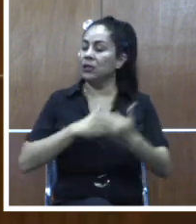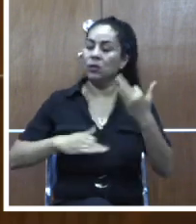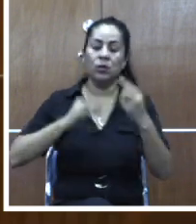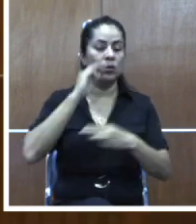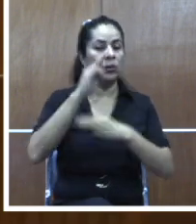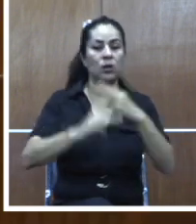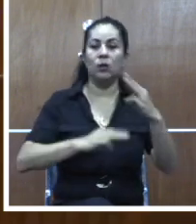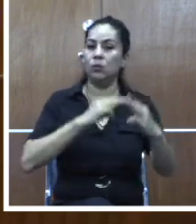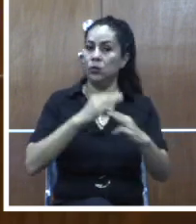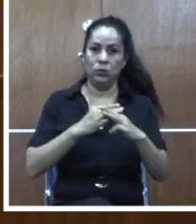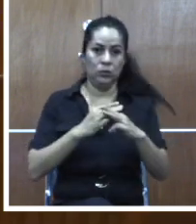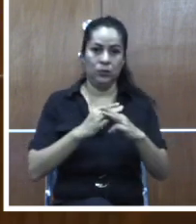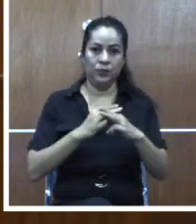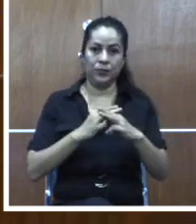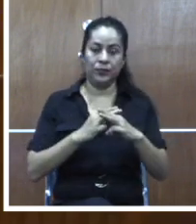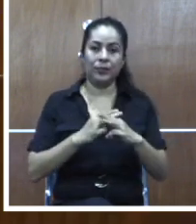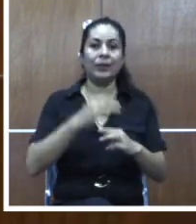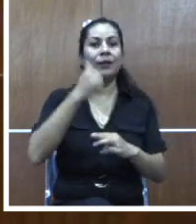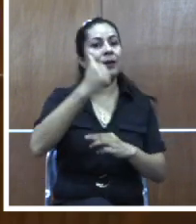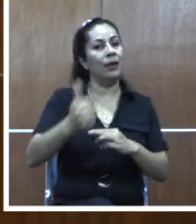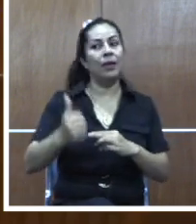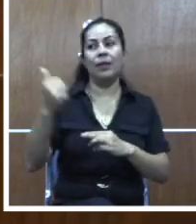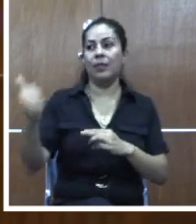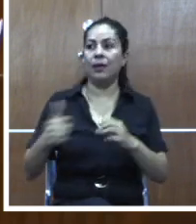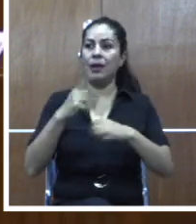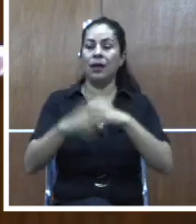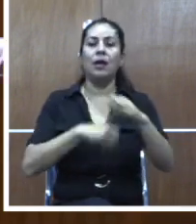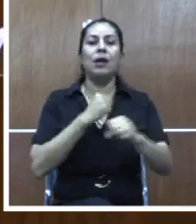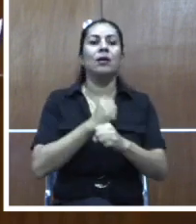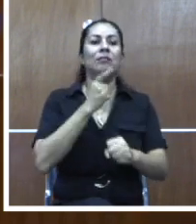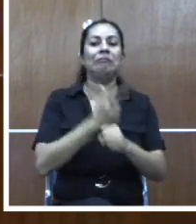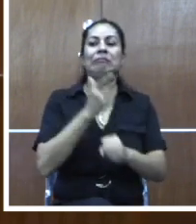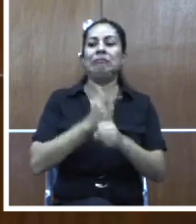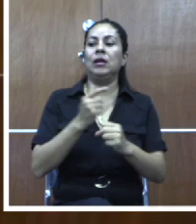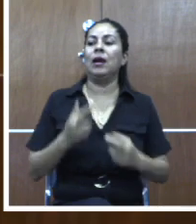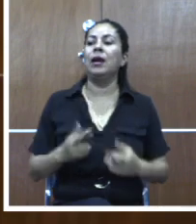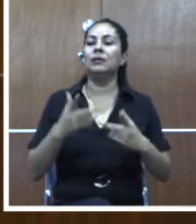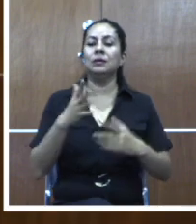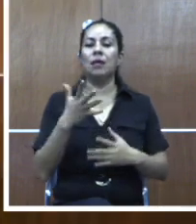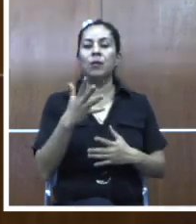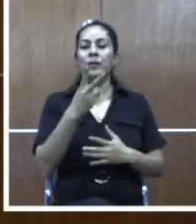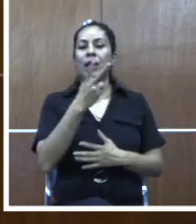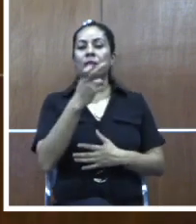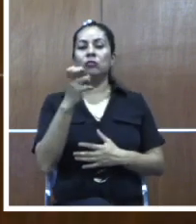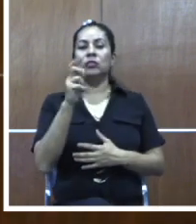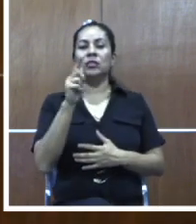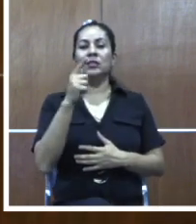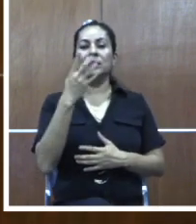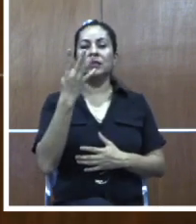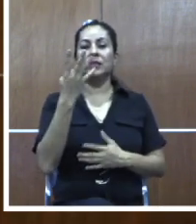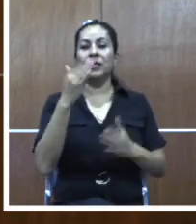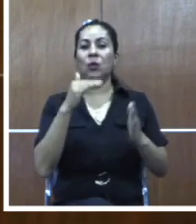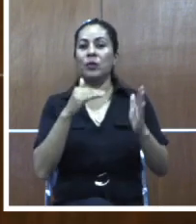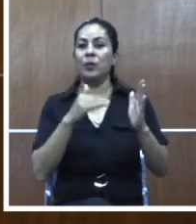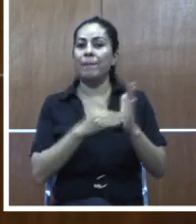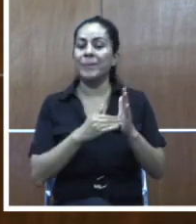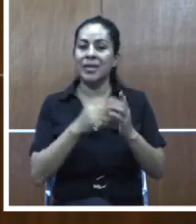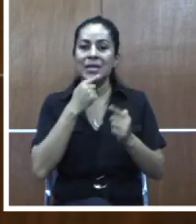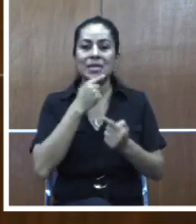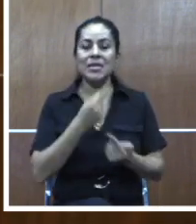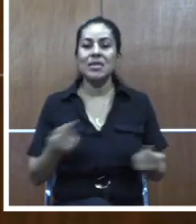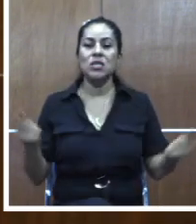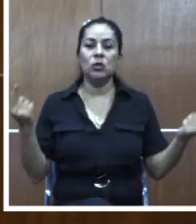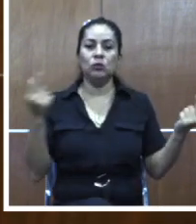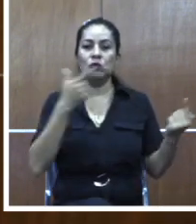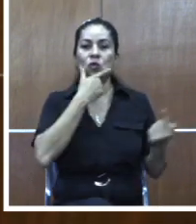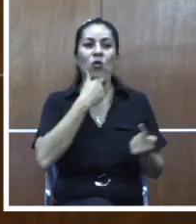mundo. En cada año se diagnostica cáncer aproximadamente a 274,000 niñas y